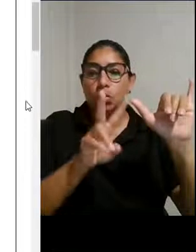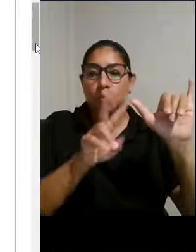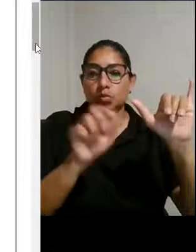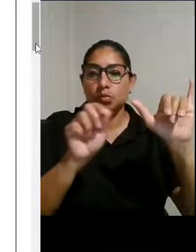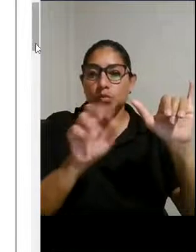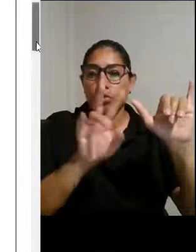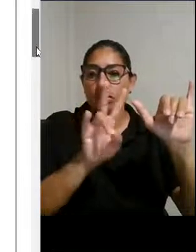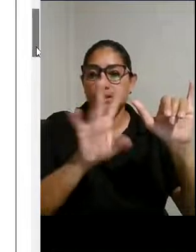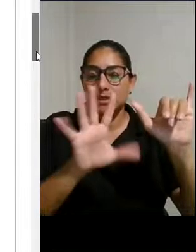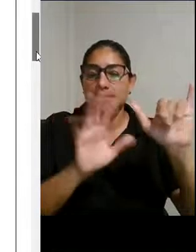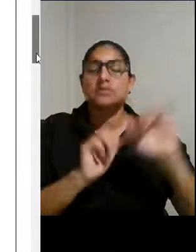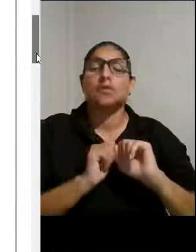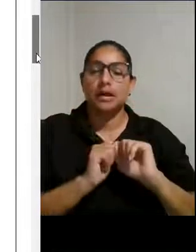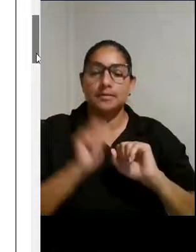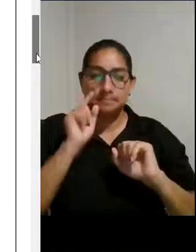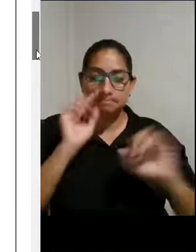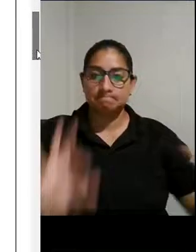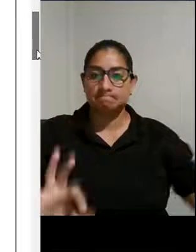algo que